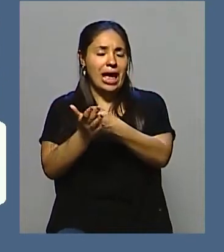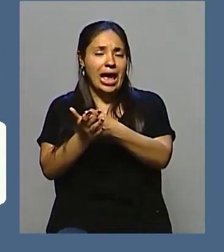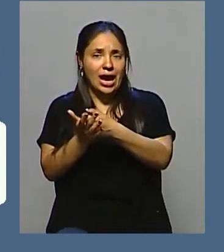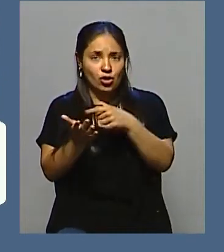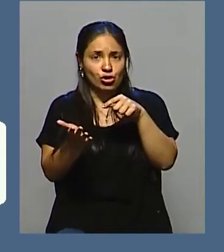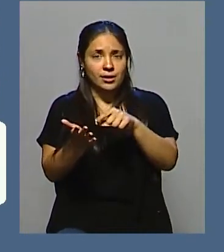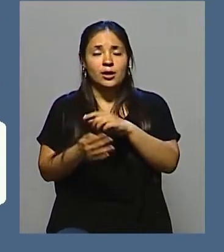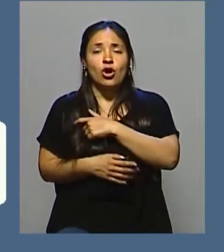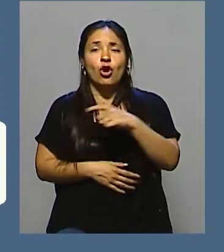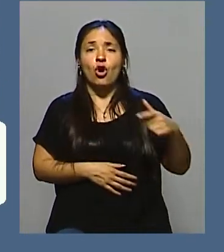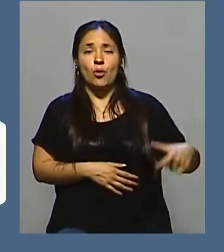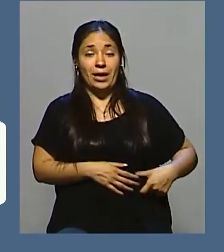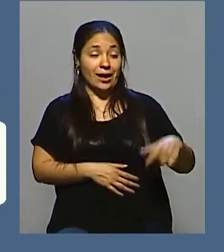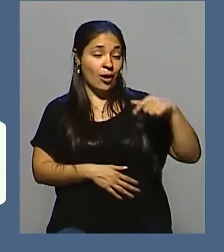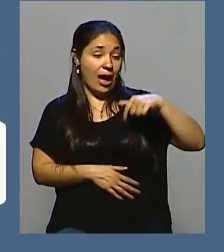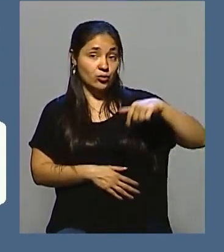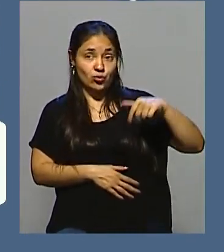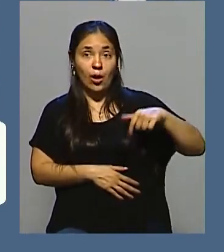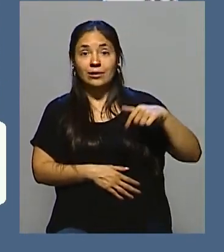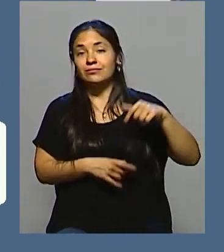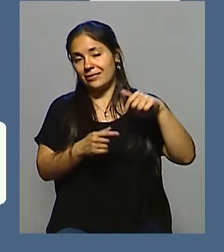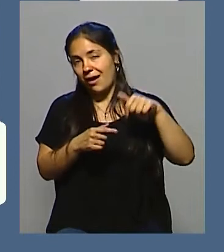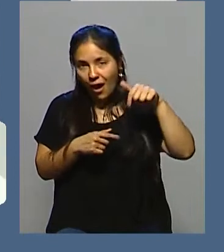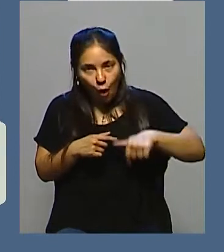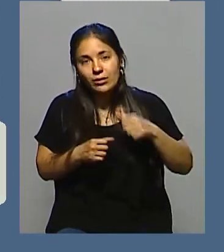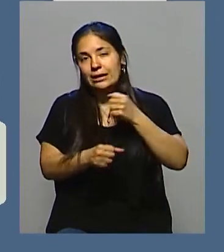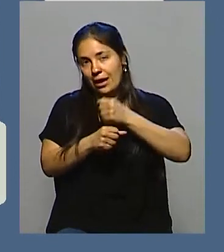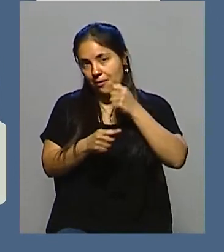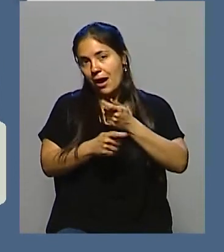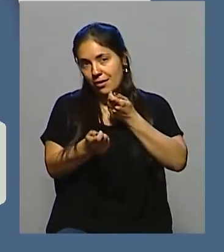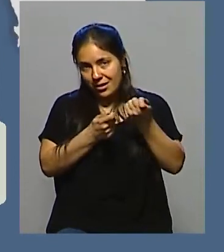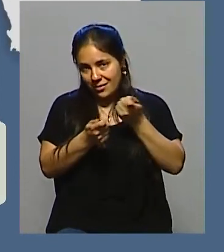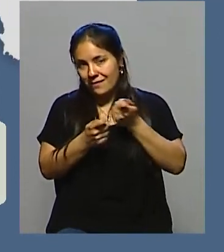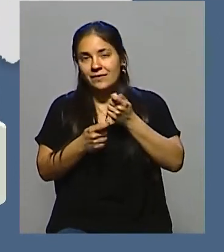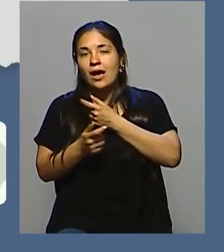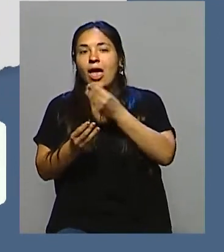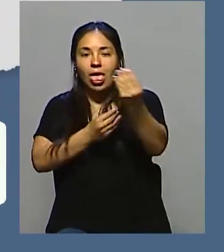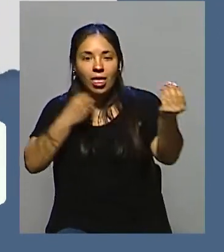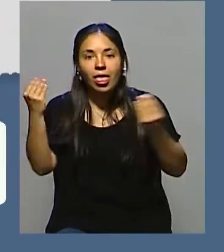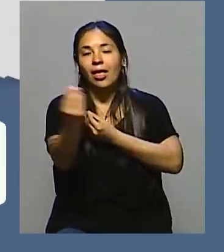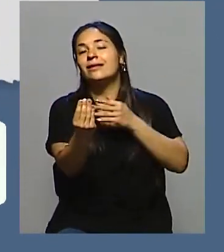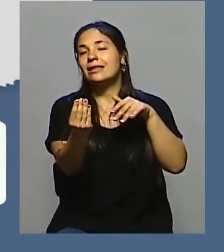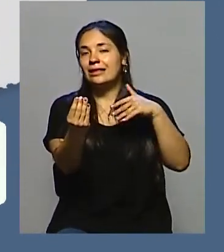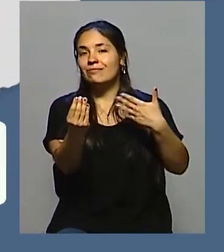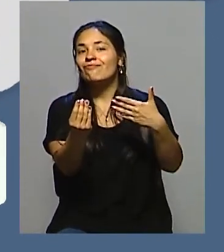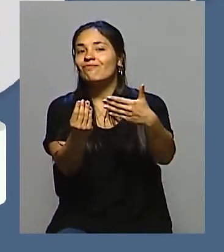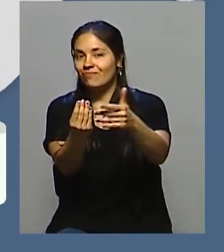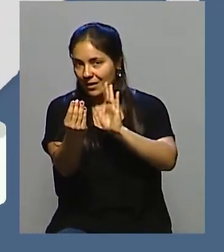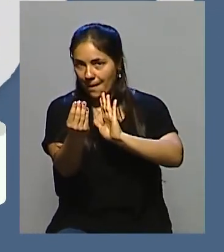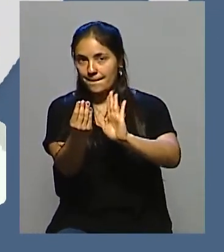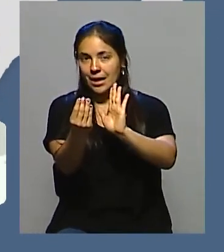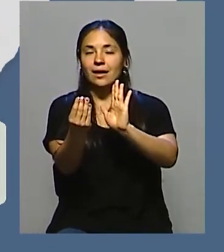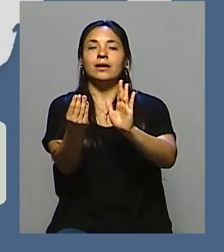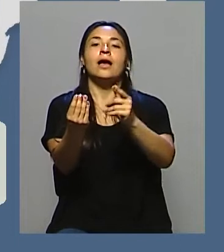El gobierno actual, que todavía rige, el gobierno de Draghi, el gobierno Meloni, le vuelvo a repetir, va a empezar alrededor